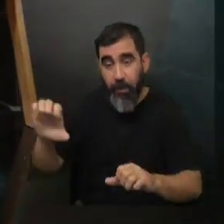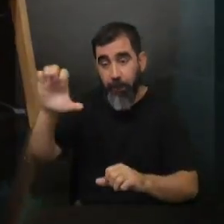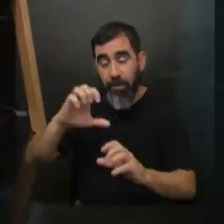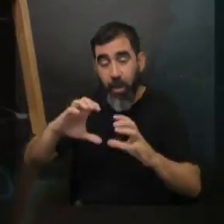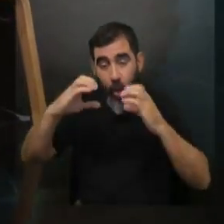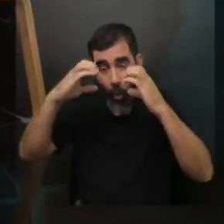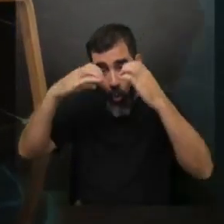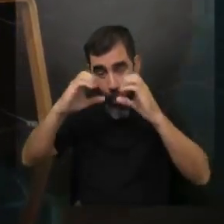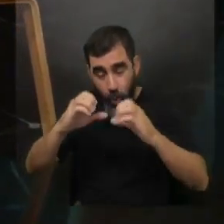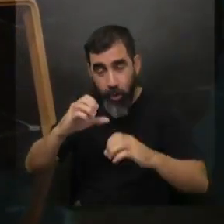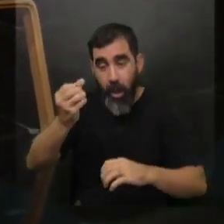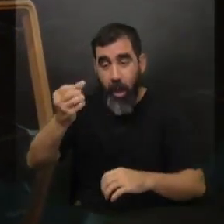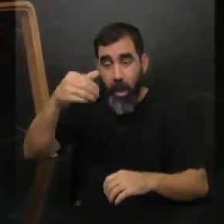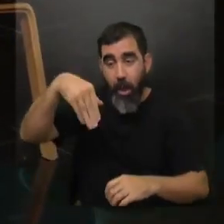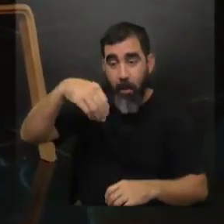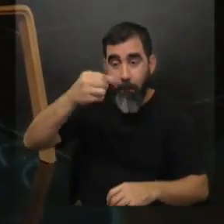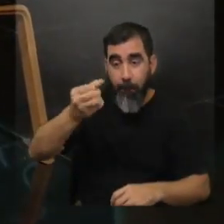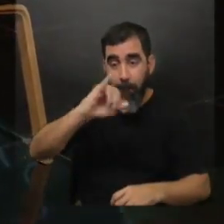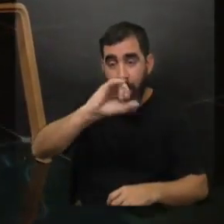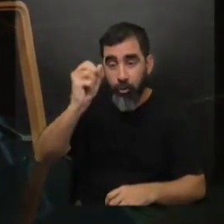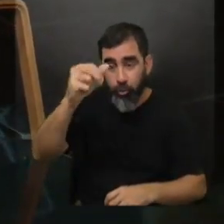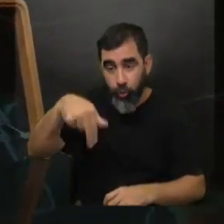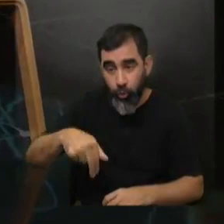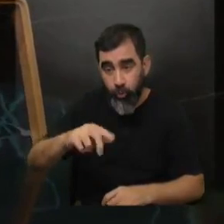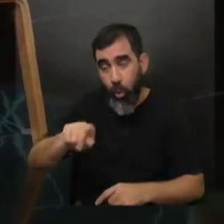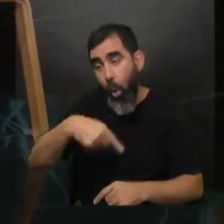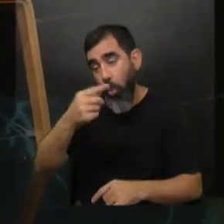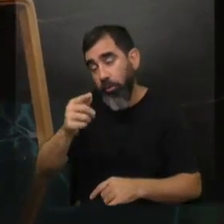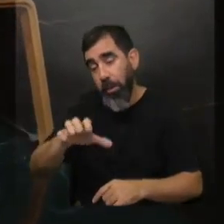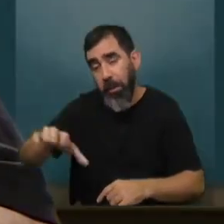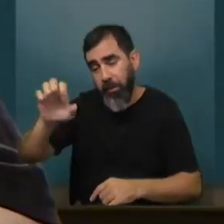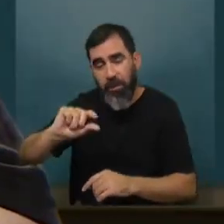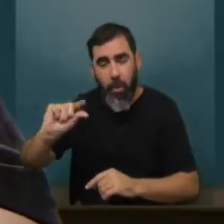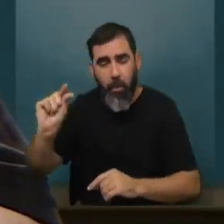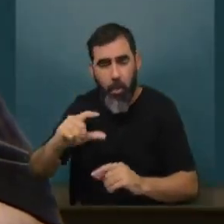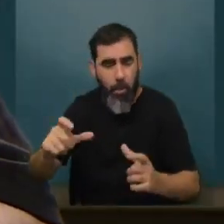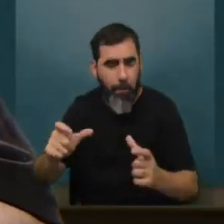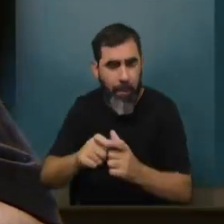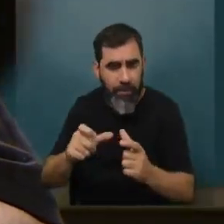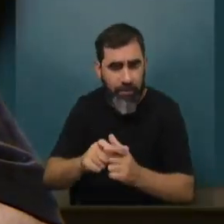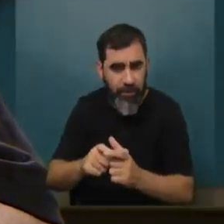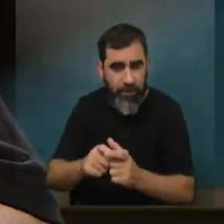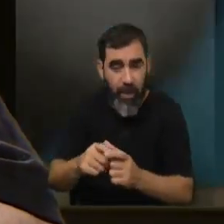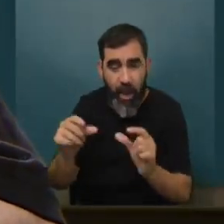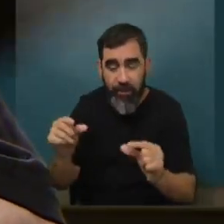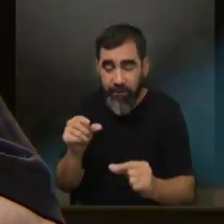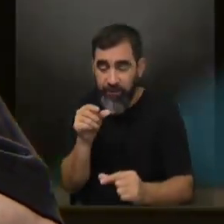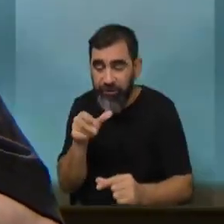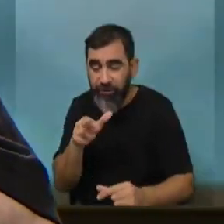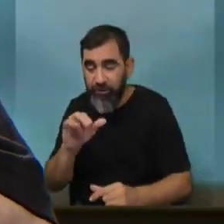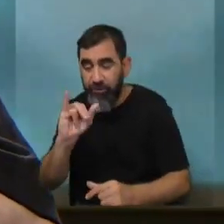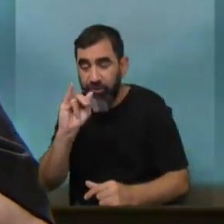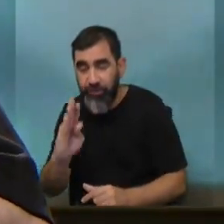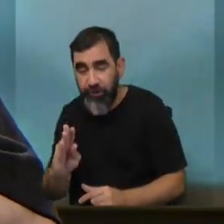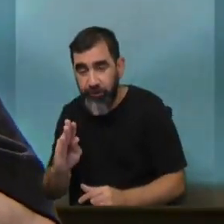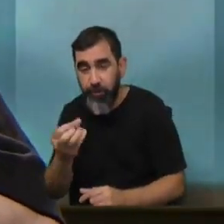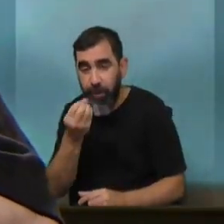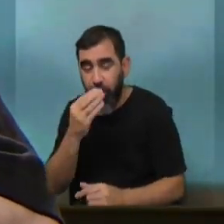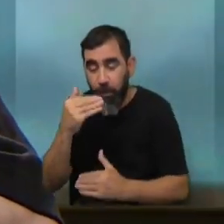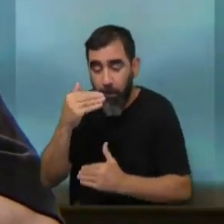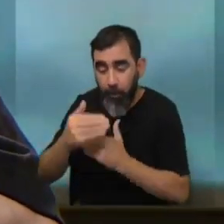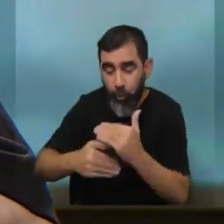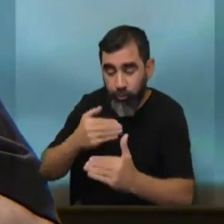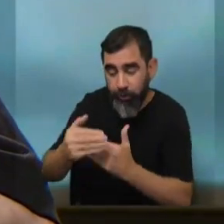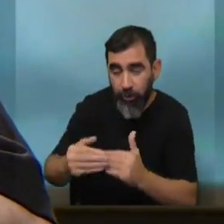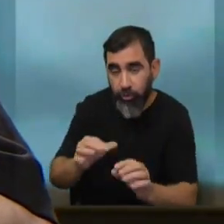Amazon, u otras que son un poco menos conocidas, que hacen, por ejemplo, microchips y demás, que es para mejorar procesos, digamos,